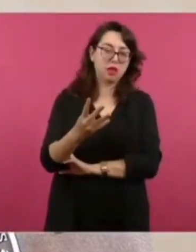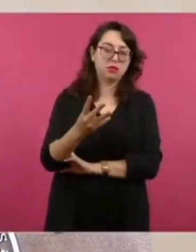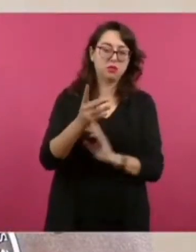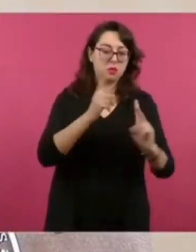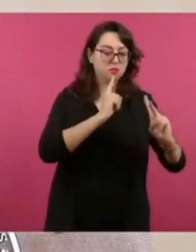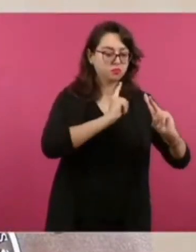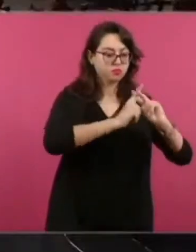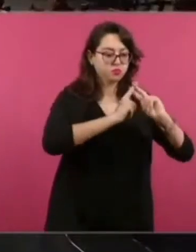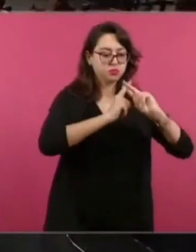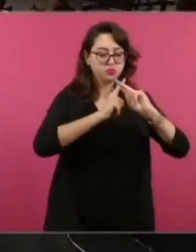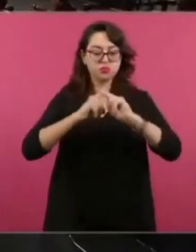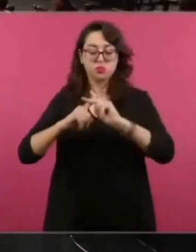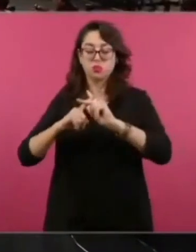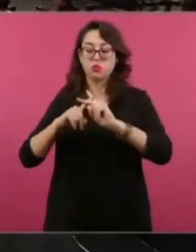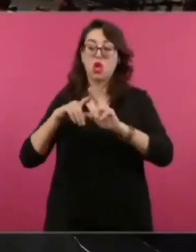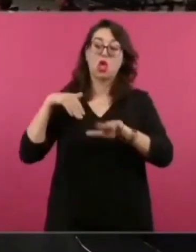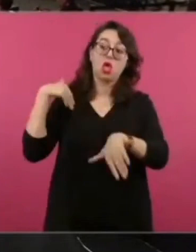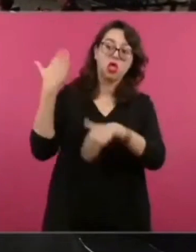todavía